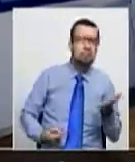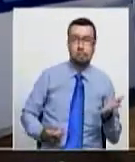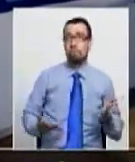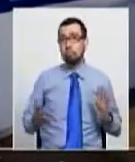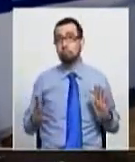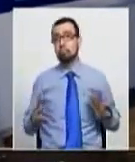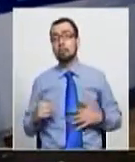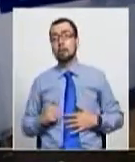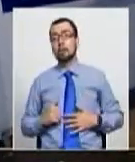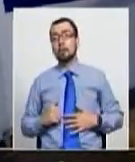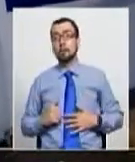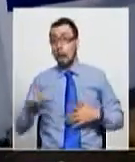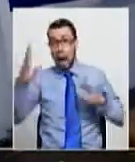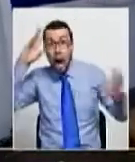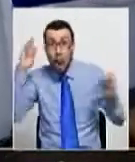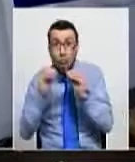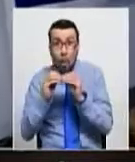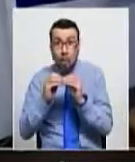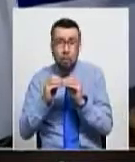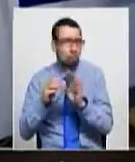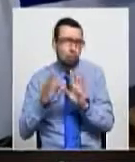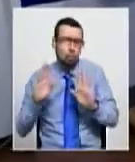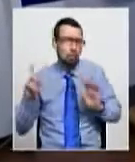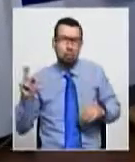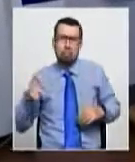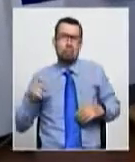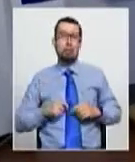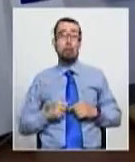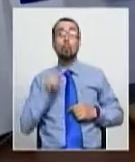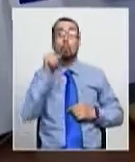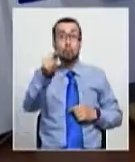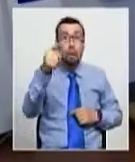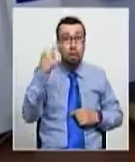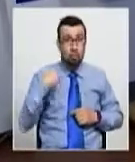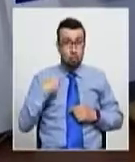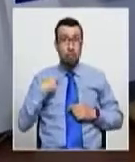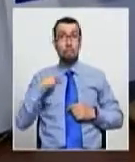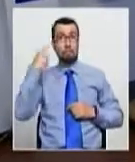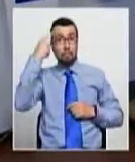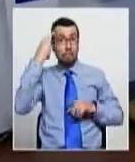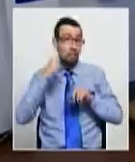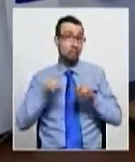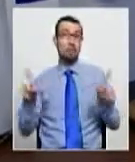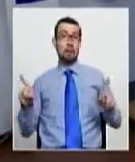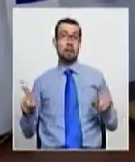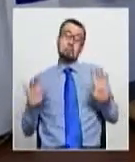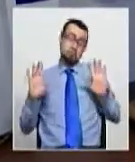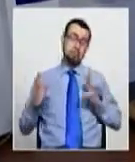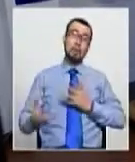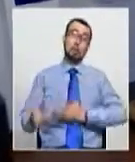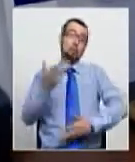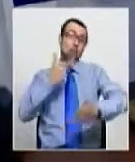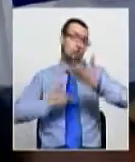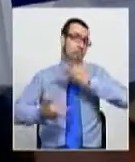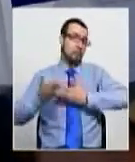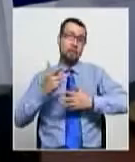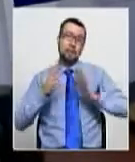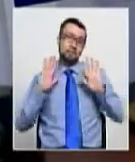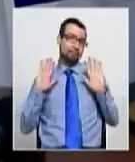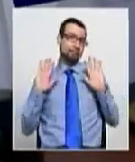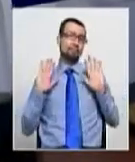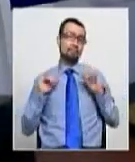que no tenemos que estar de acuerdo usted y yo podemos pensar diferentes y tenemos que convivir por eso insistimos